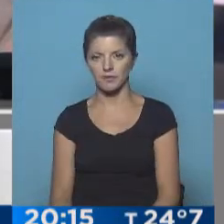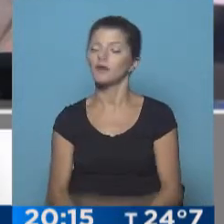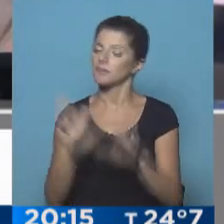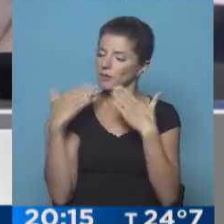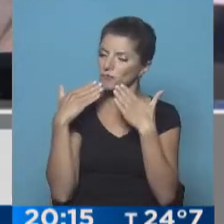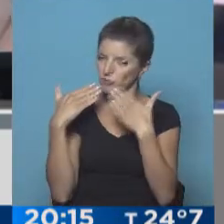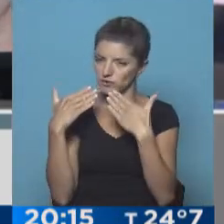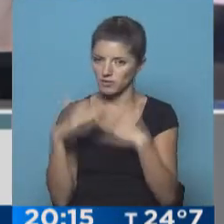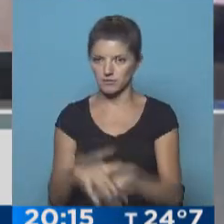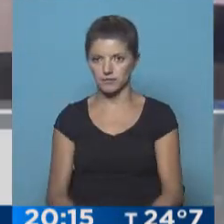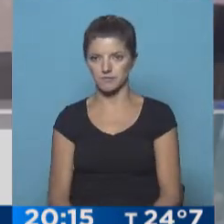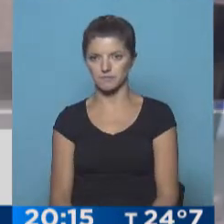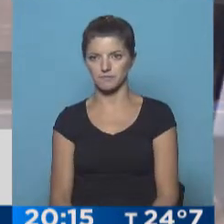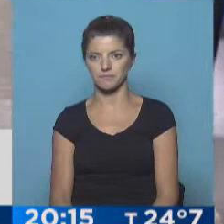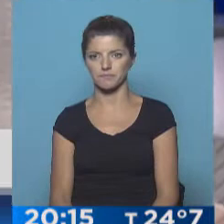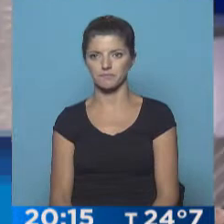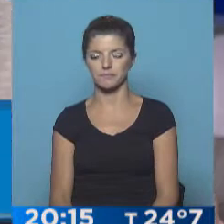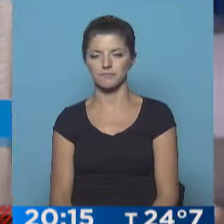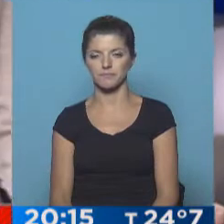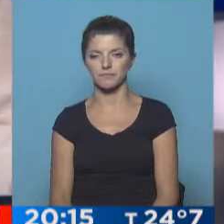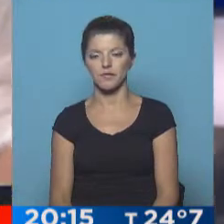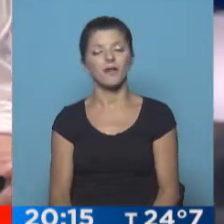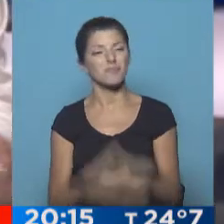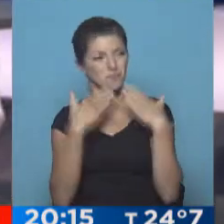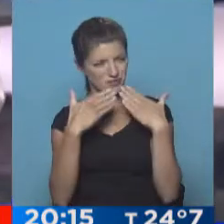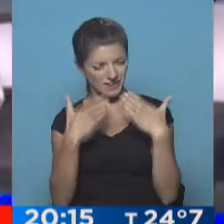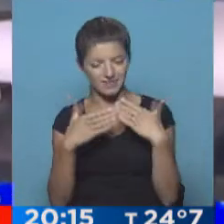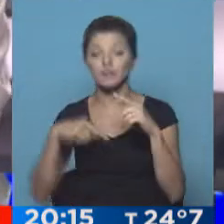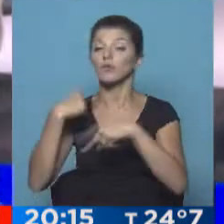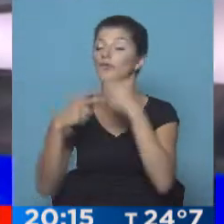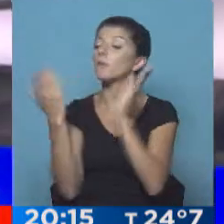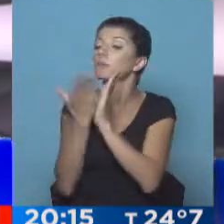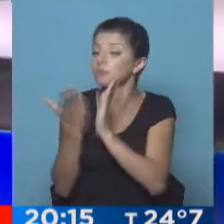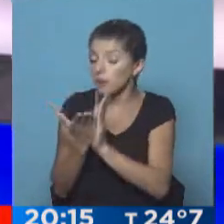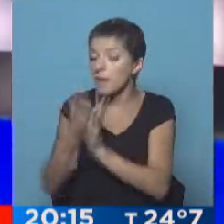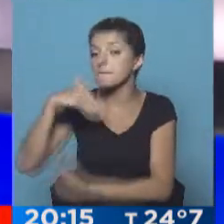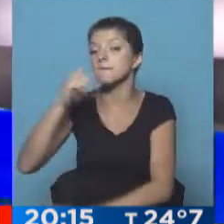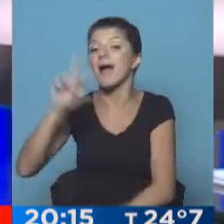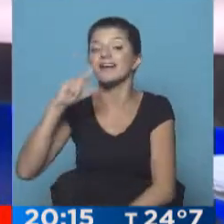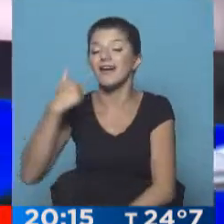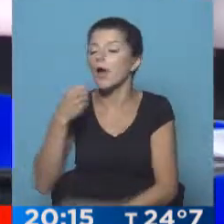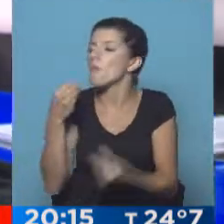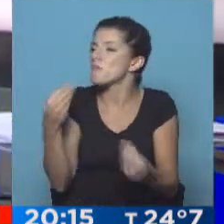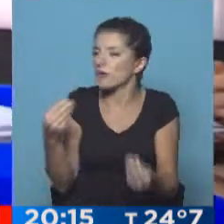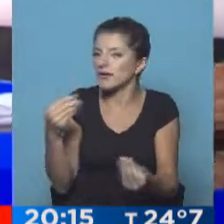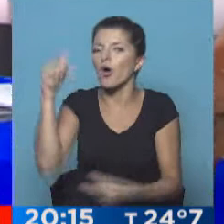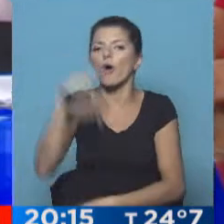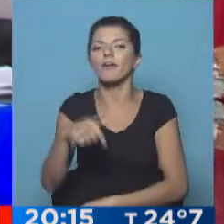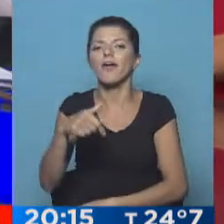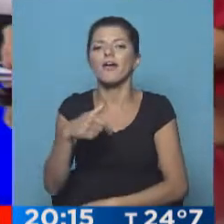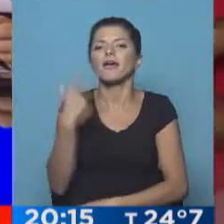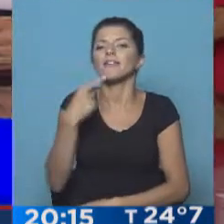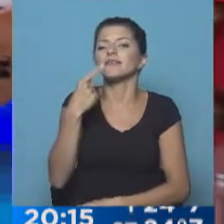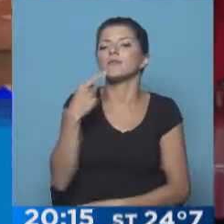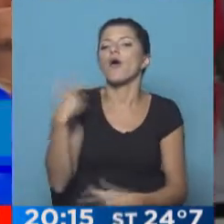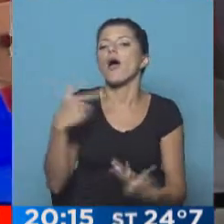agradezco mucho. A las órdenes. Muchas gracias. Y seguimos tratando el tema con Mariana. Y una pregunta casi obligada, Mariana: ¿por qué conmemoramos y no celebramos